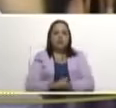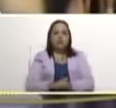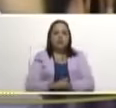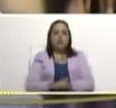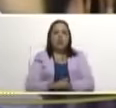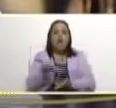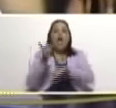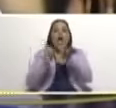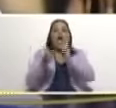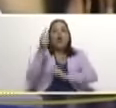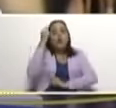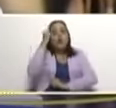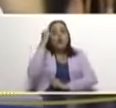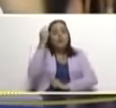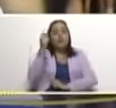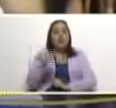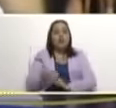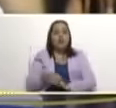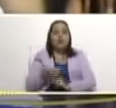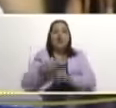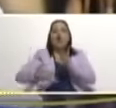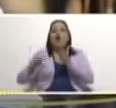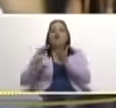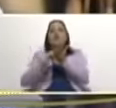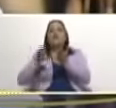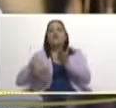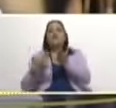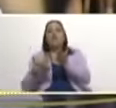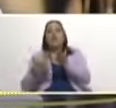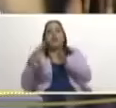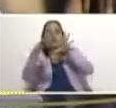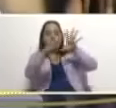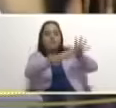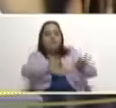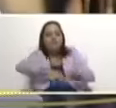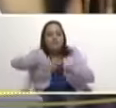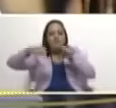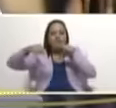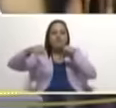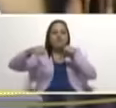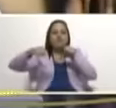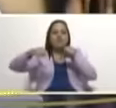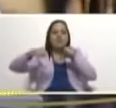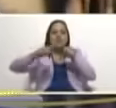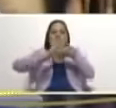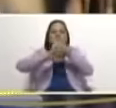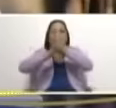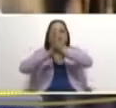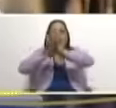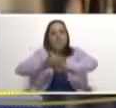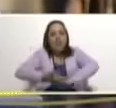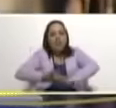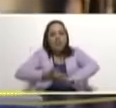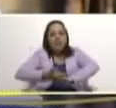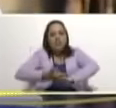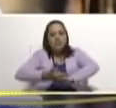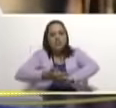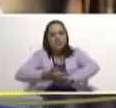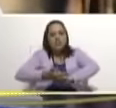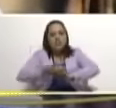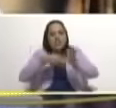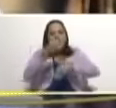Algún día poder volver y licenciar y destruir,